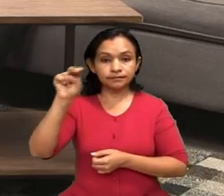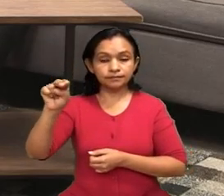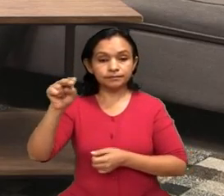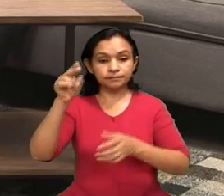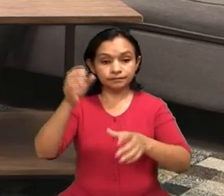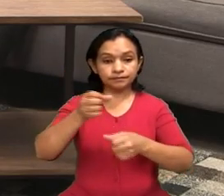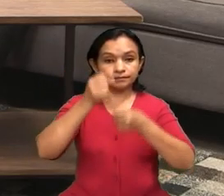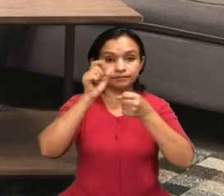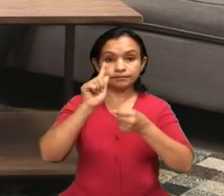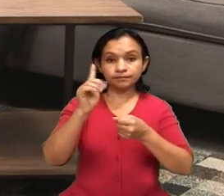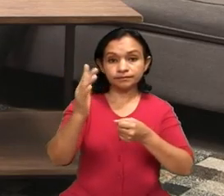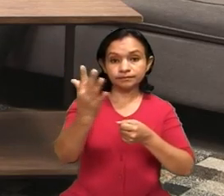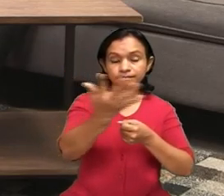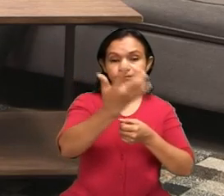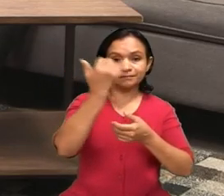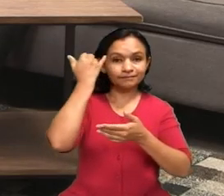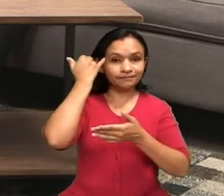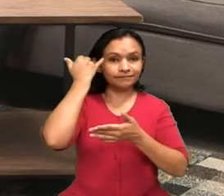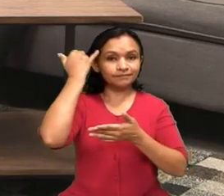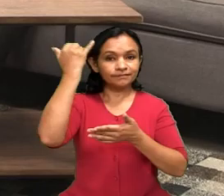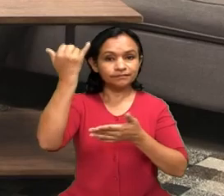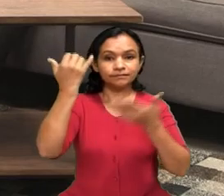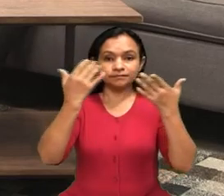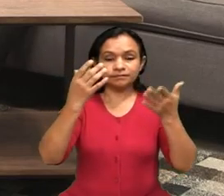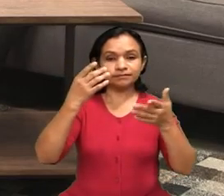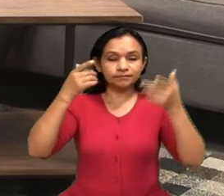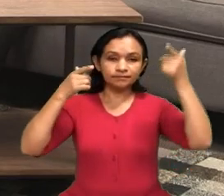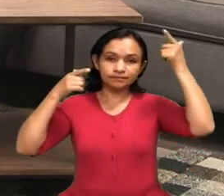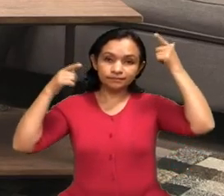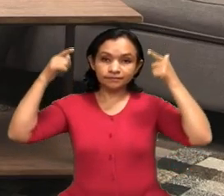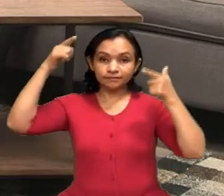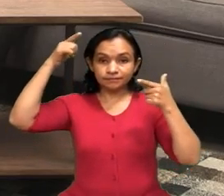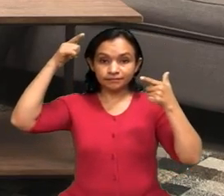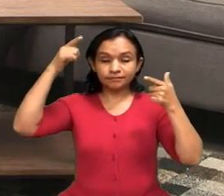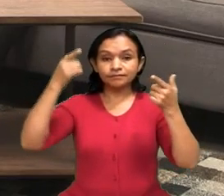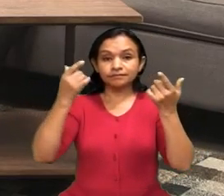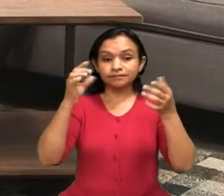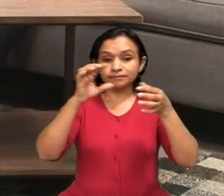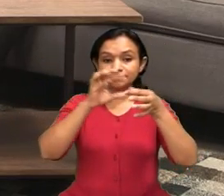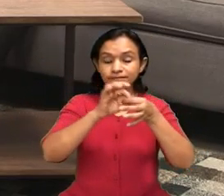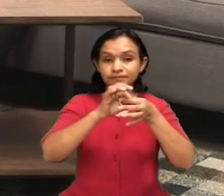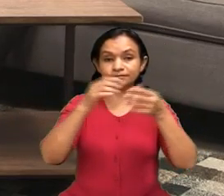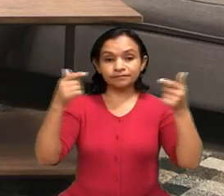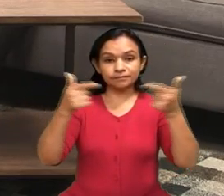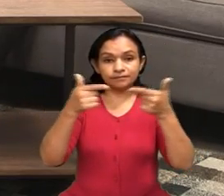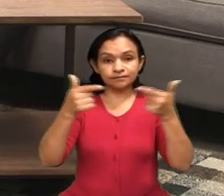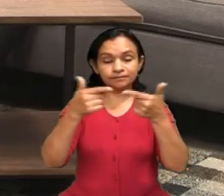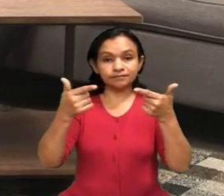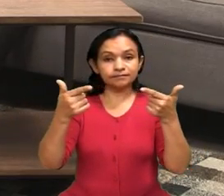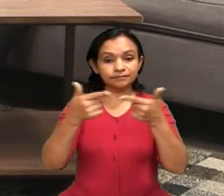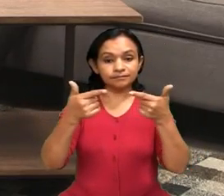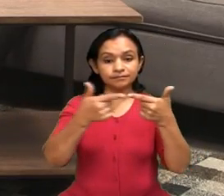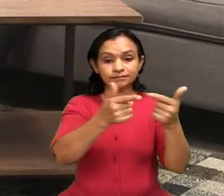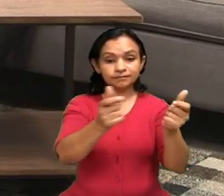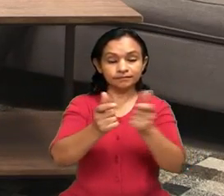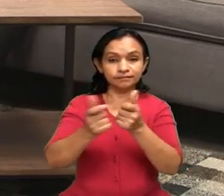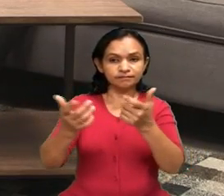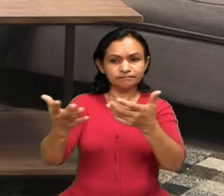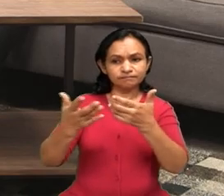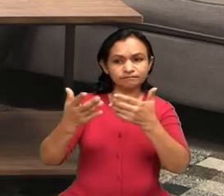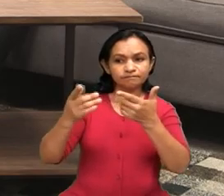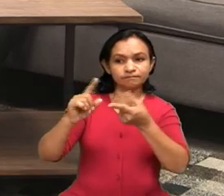rescate de todo ese imaginario de Sandino, pero también dentro de la lógica de la guerra, ¿no? La guerrilla para derrocar a la